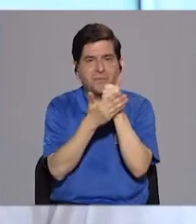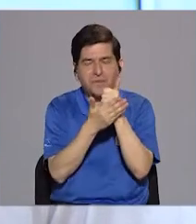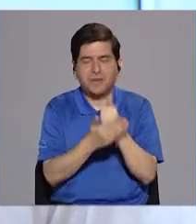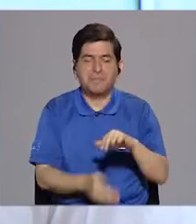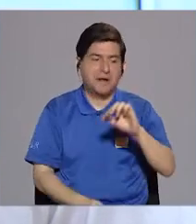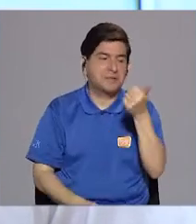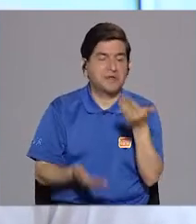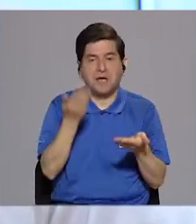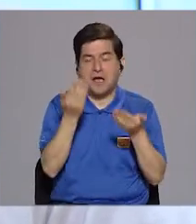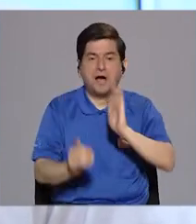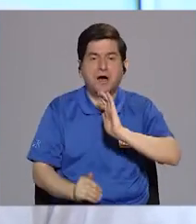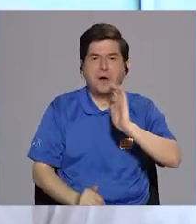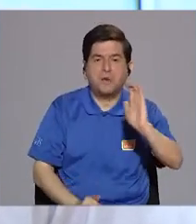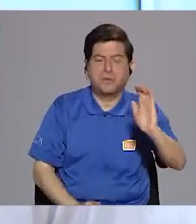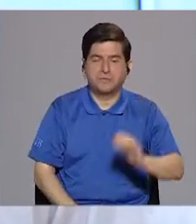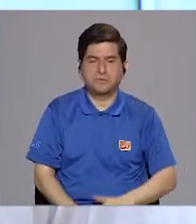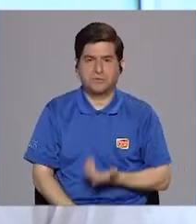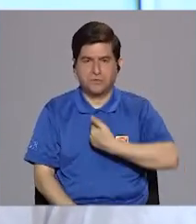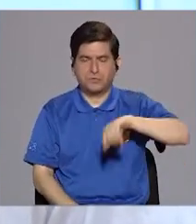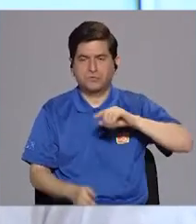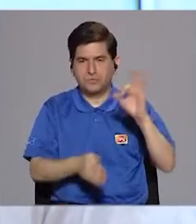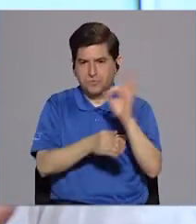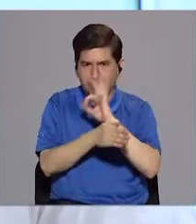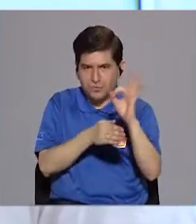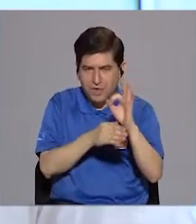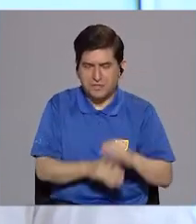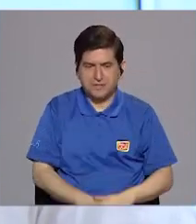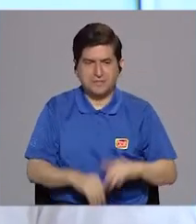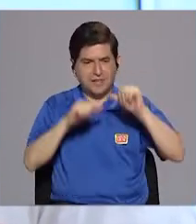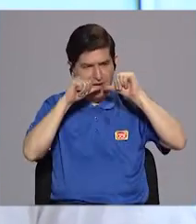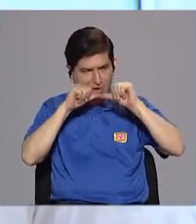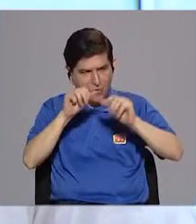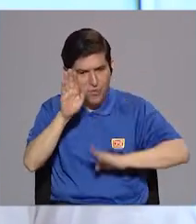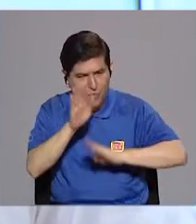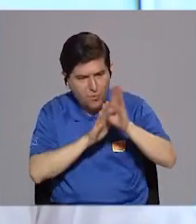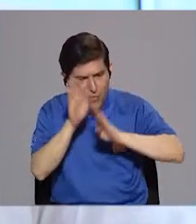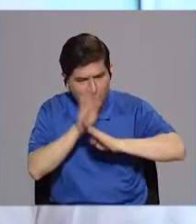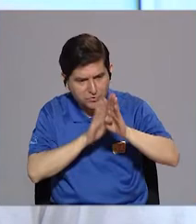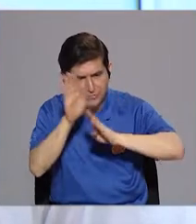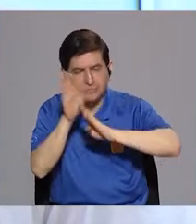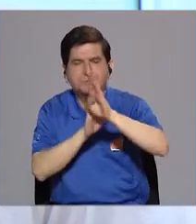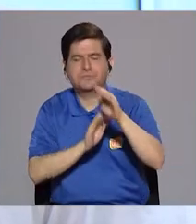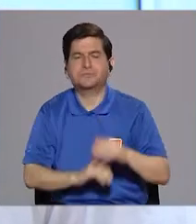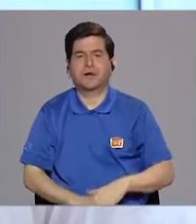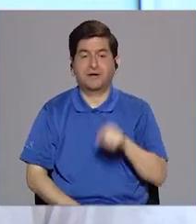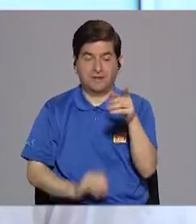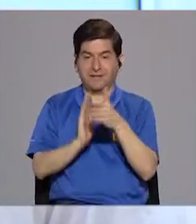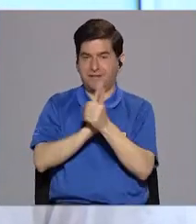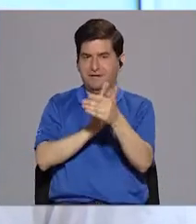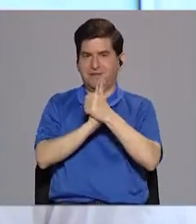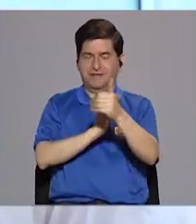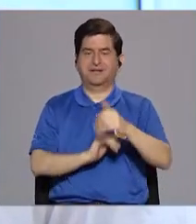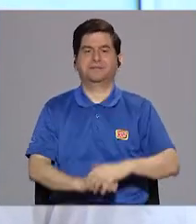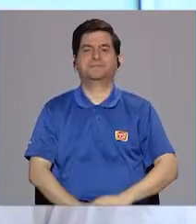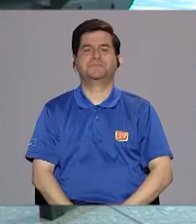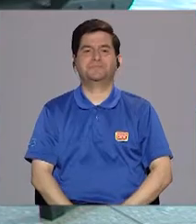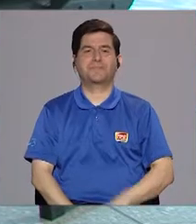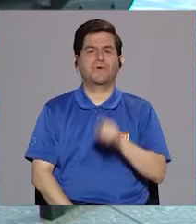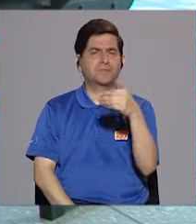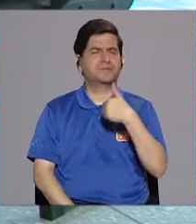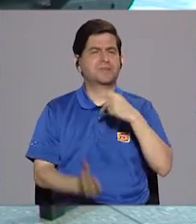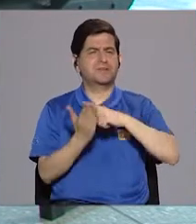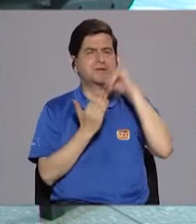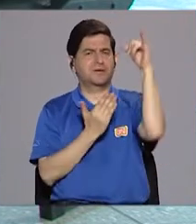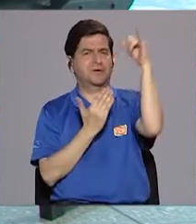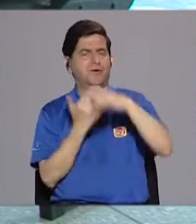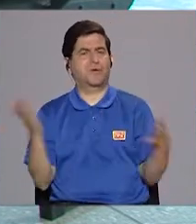otros niños, y nuestra función está pues, en continuar desarrollando ese aspecto, ¿no?, talentoso. Ahora, usted tiene un